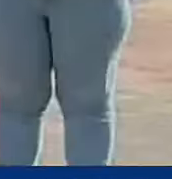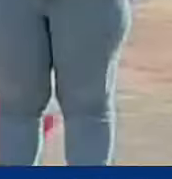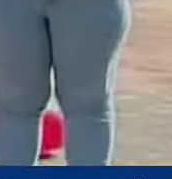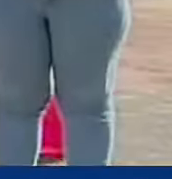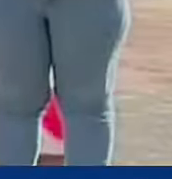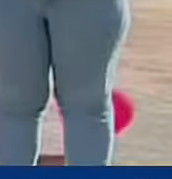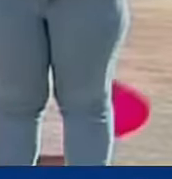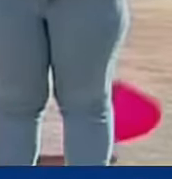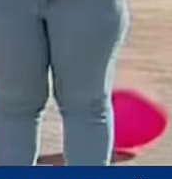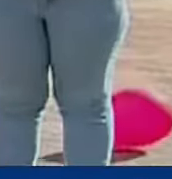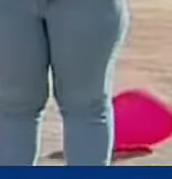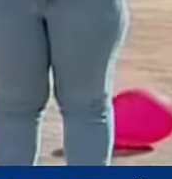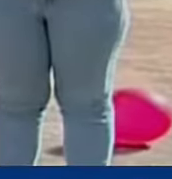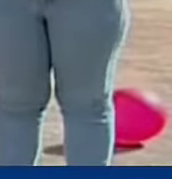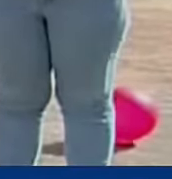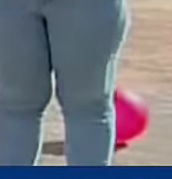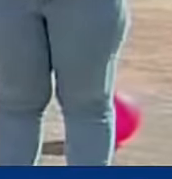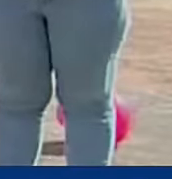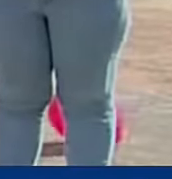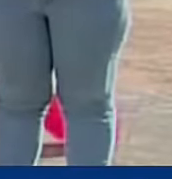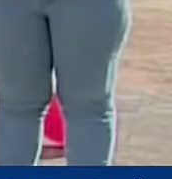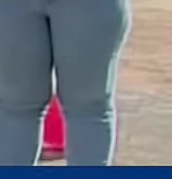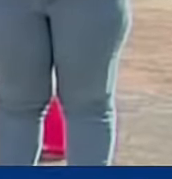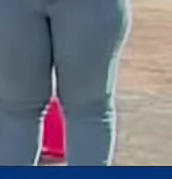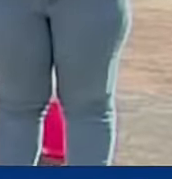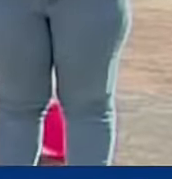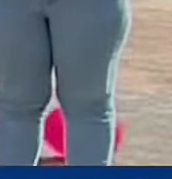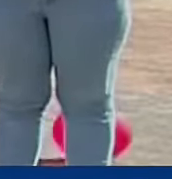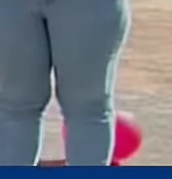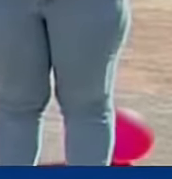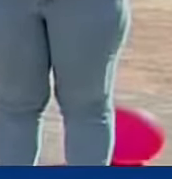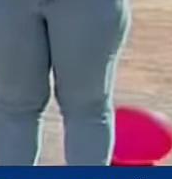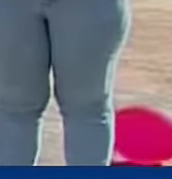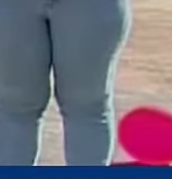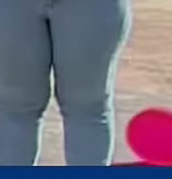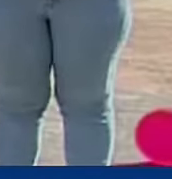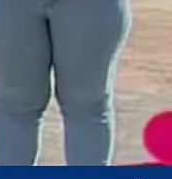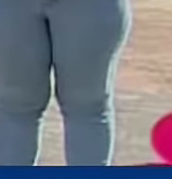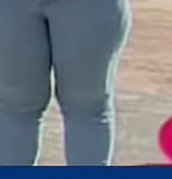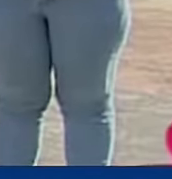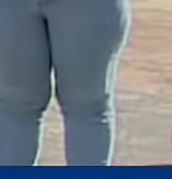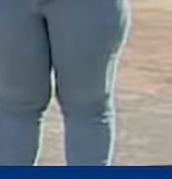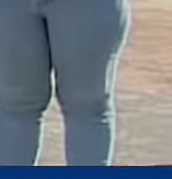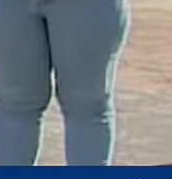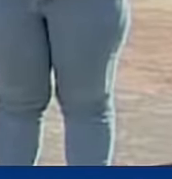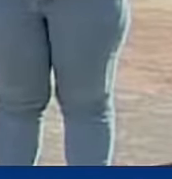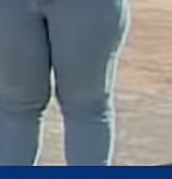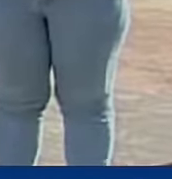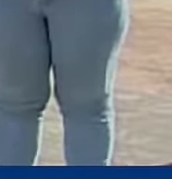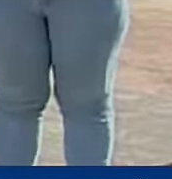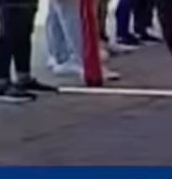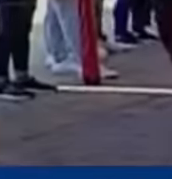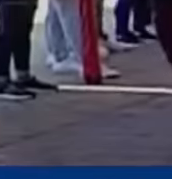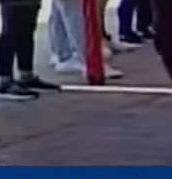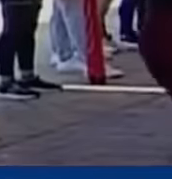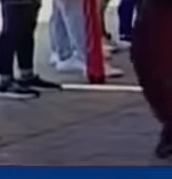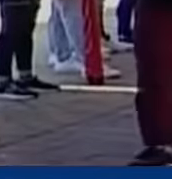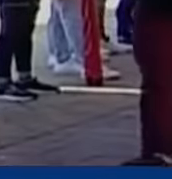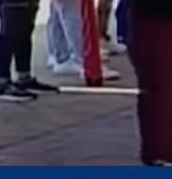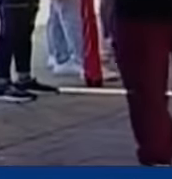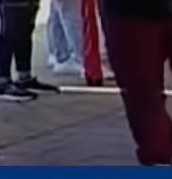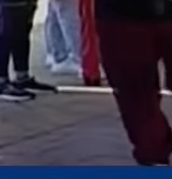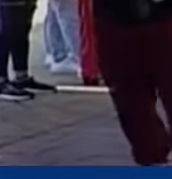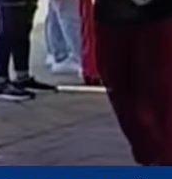todos en una unión y bien organizados para desplegarnos a partir de hoy mismo, presidente, para ir con un compendio de